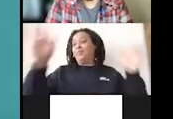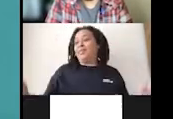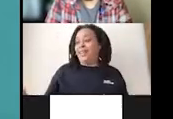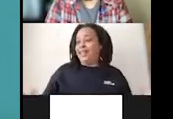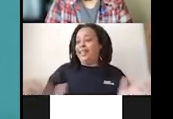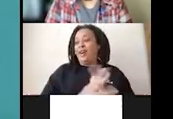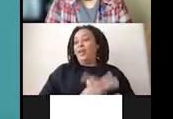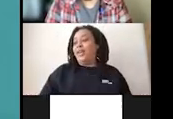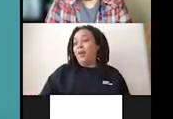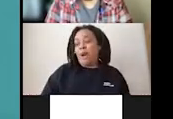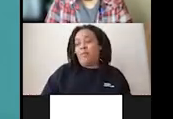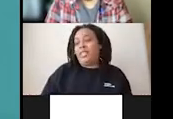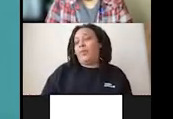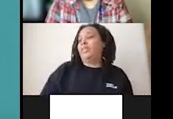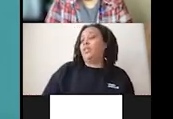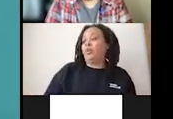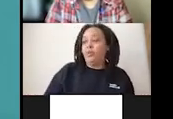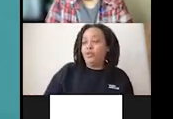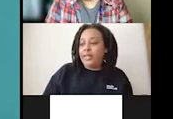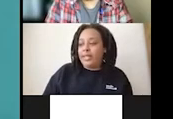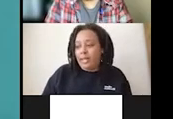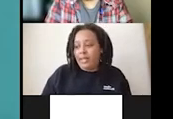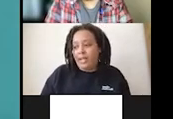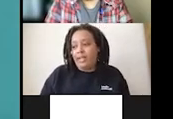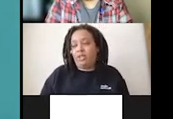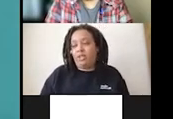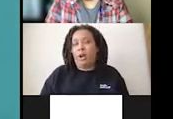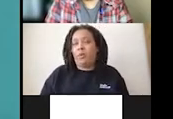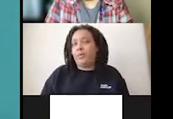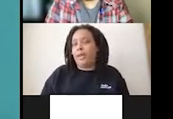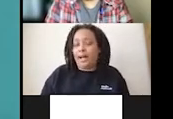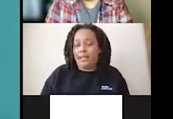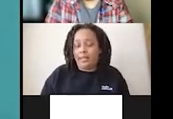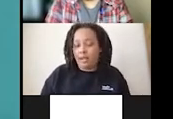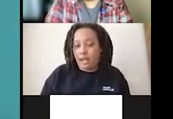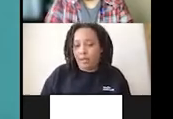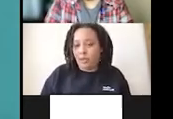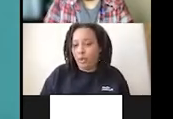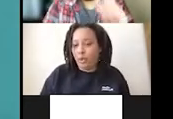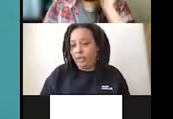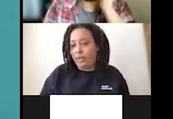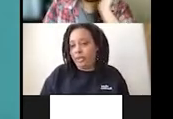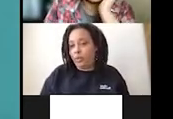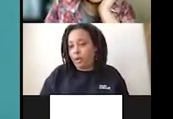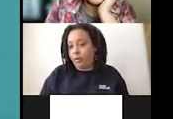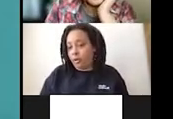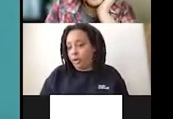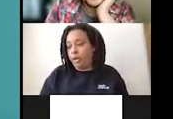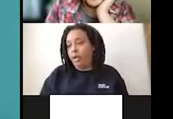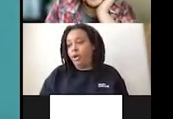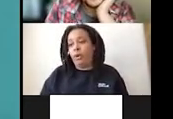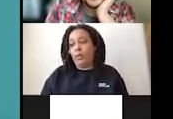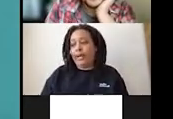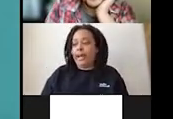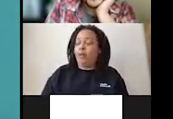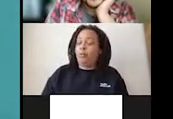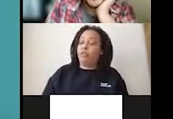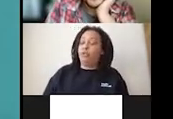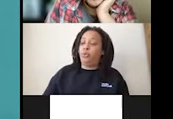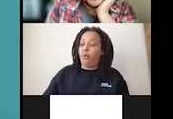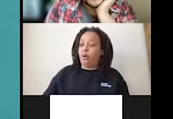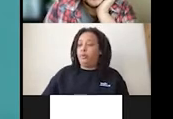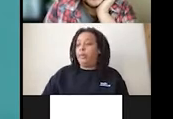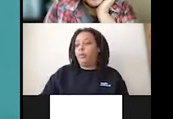una pregunta que en el ámbito de con organizaciones